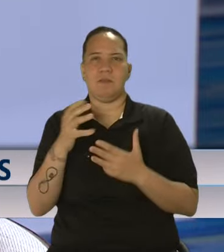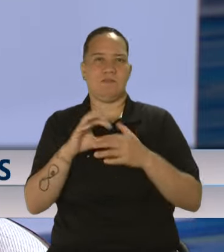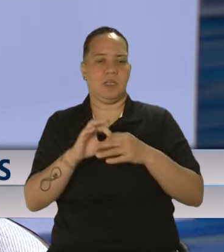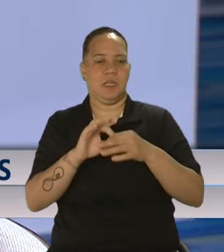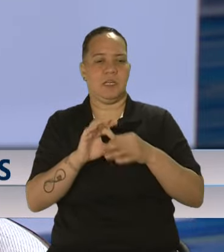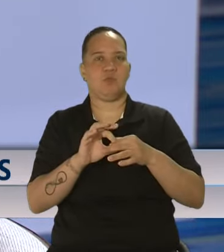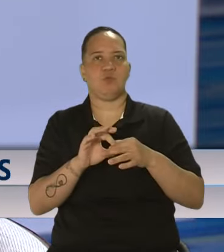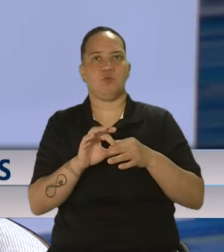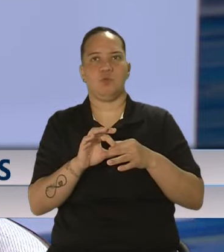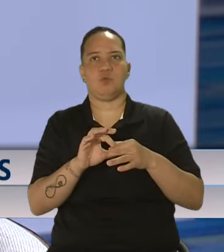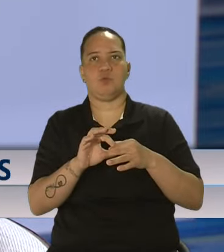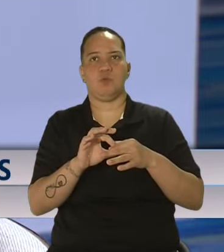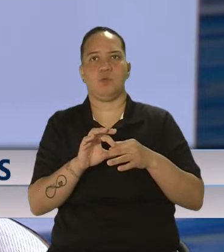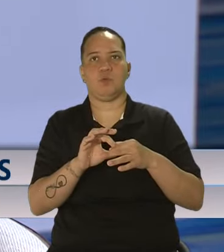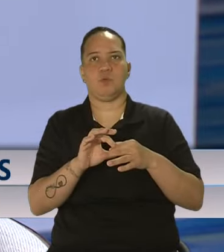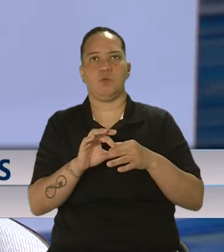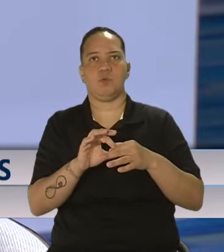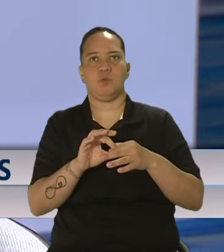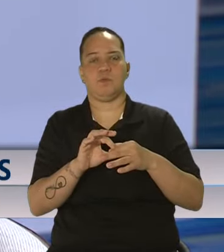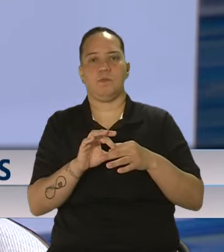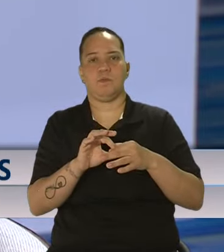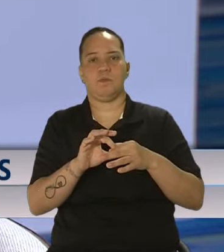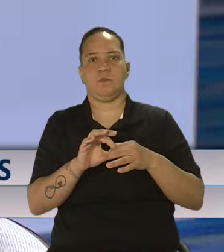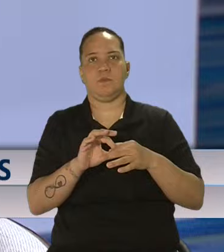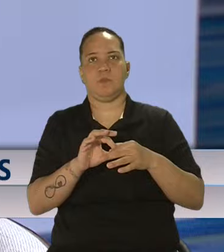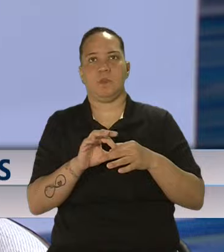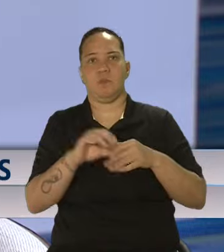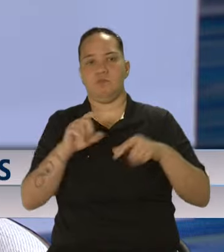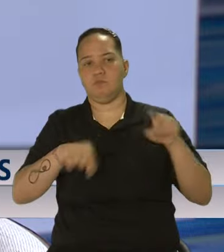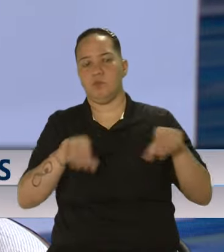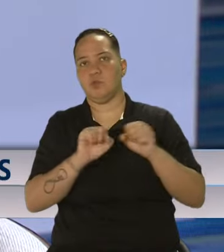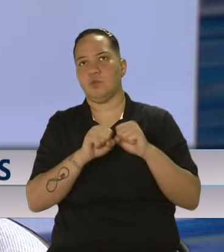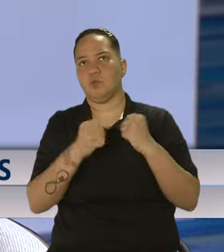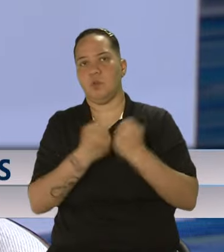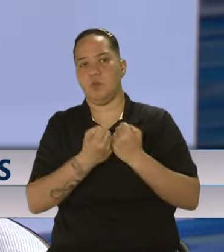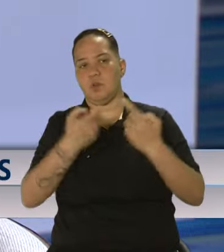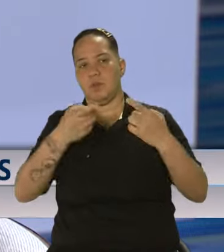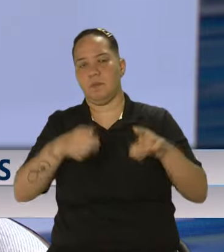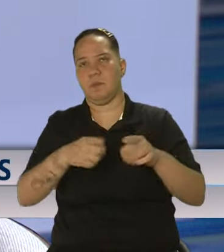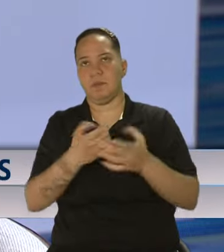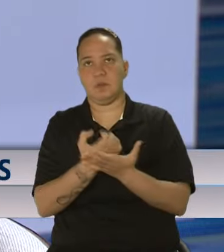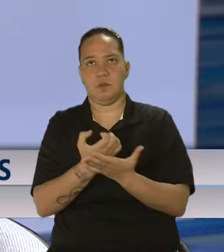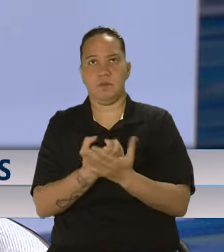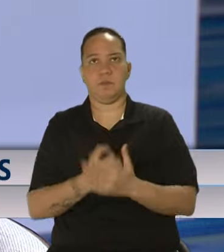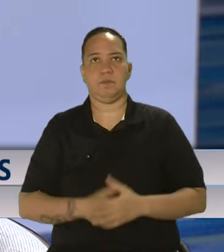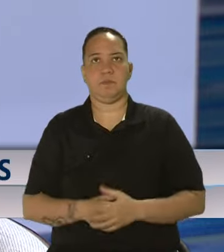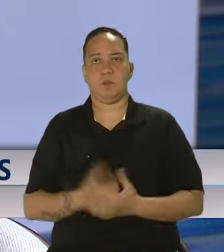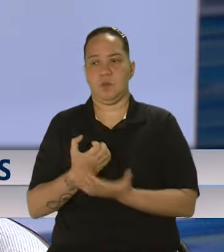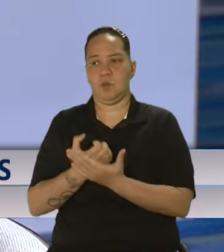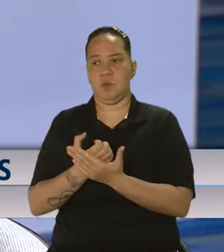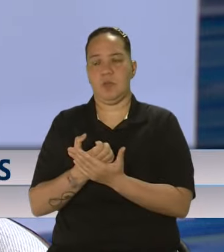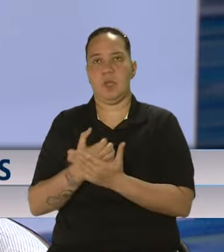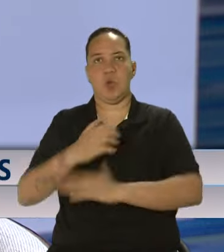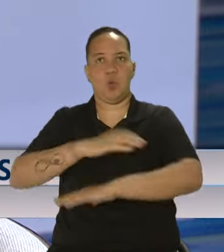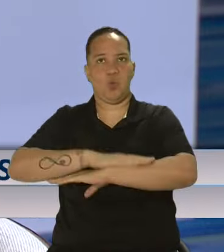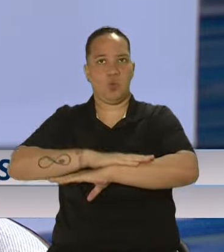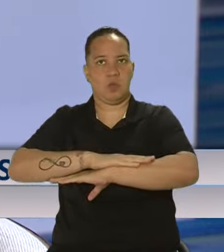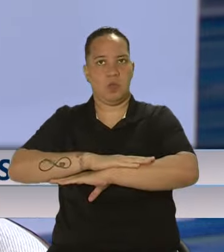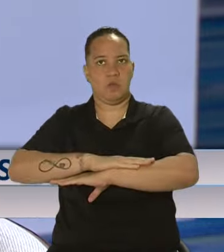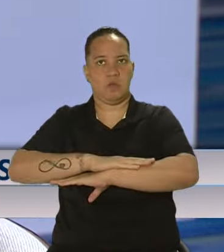con eh las derivaciones sociales del acontecer económico economía es conducta y